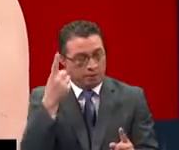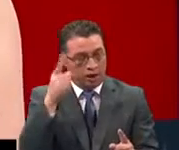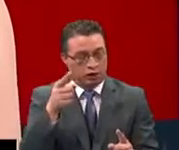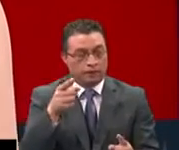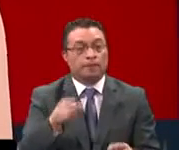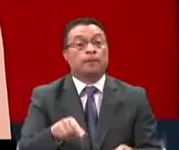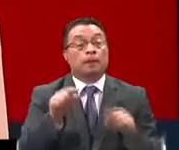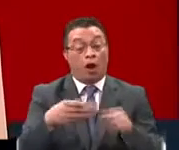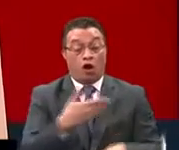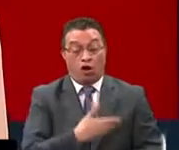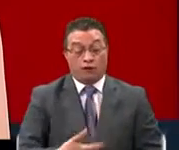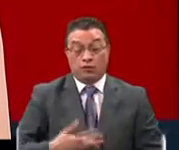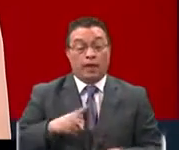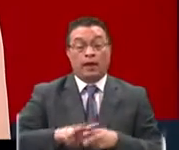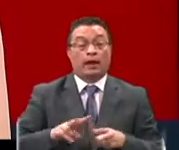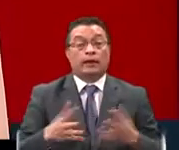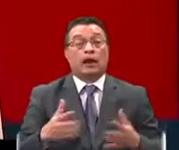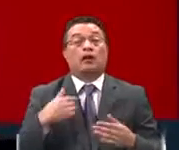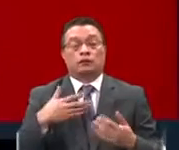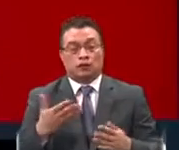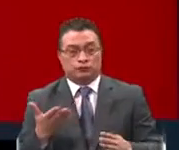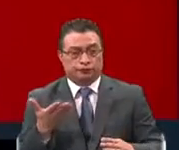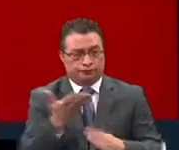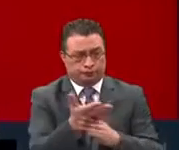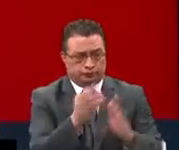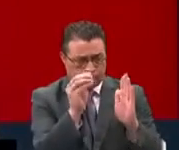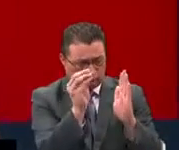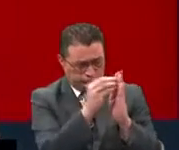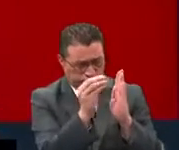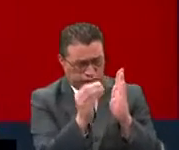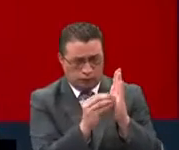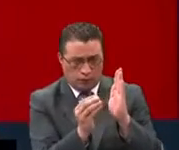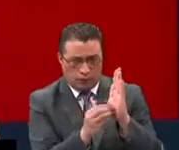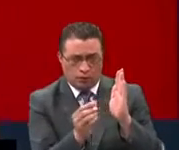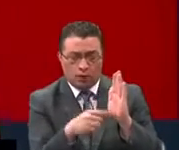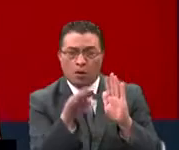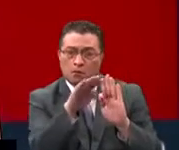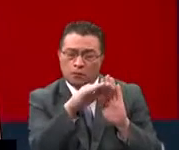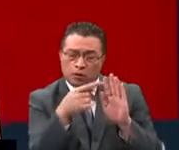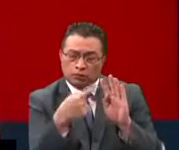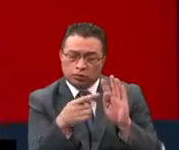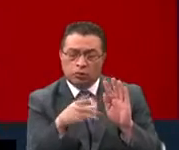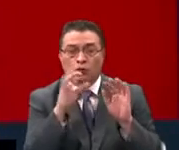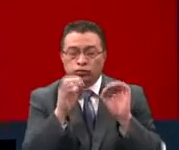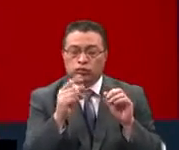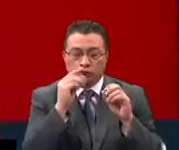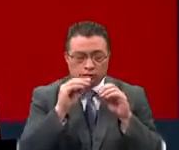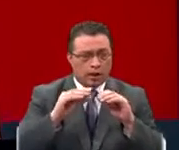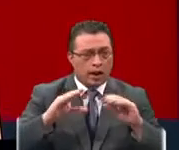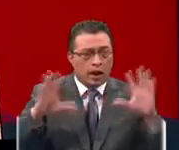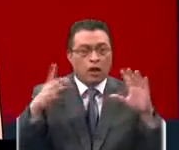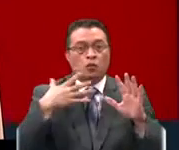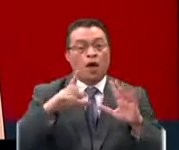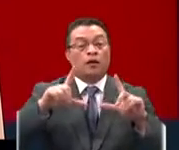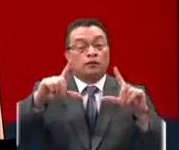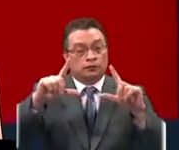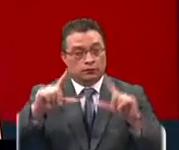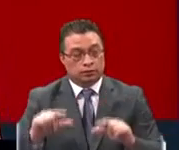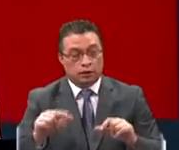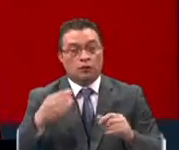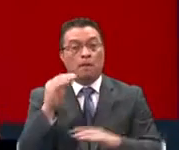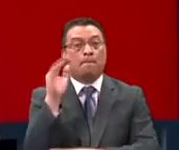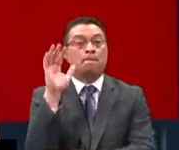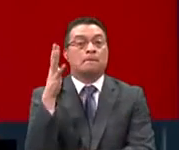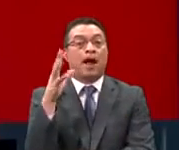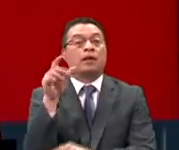hemos hecho como gobierno ha sido presentar indicaciones, una indicación, ¿no es cierto?, que va a la luz justamente de reducir la cantidad de plantas